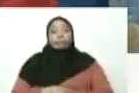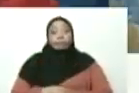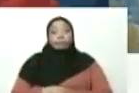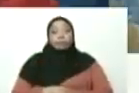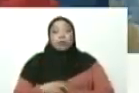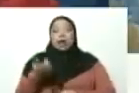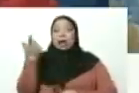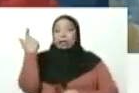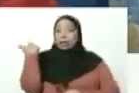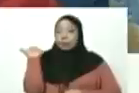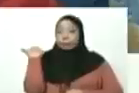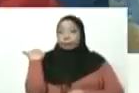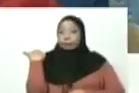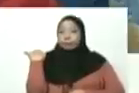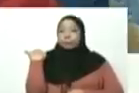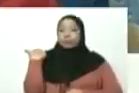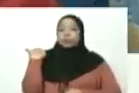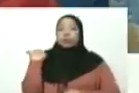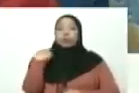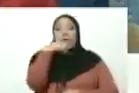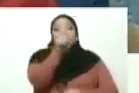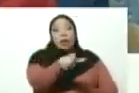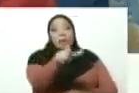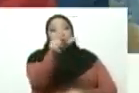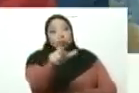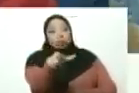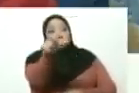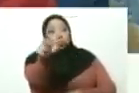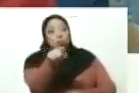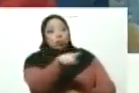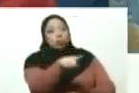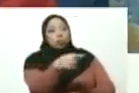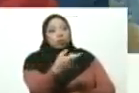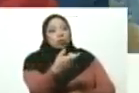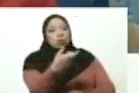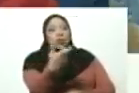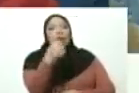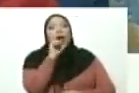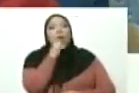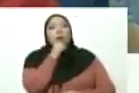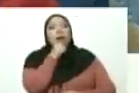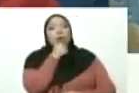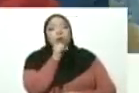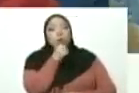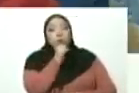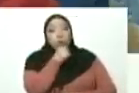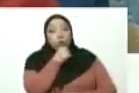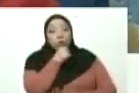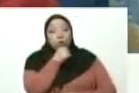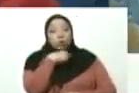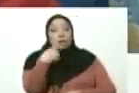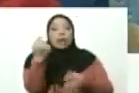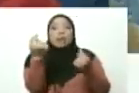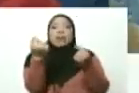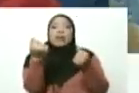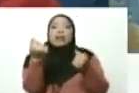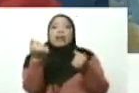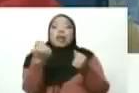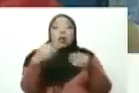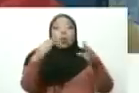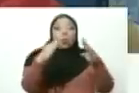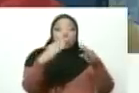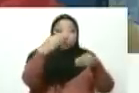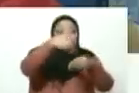la mayoría de las personas son ciudadanos de la tercera edad que invirtieron sus ahorros